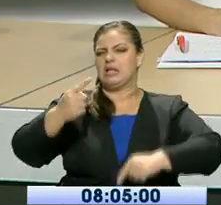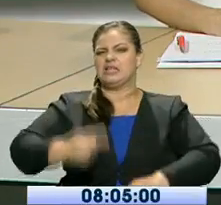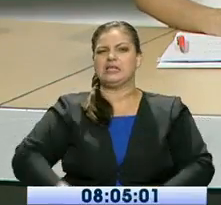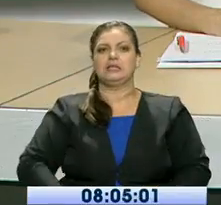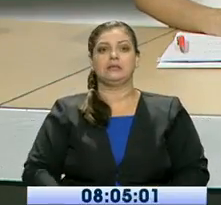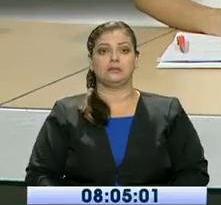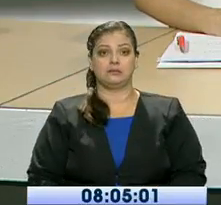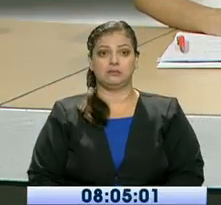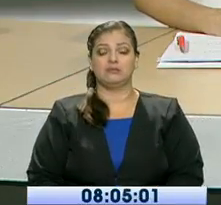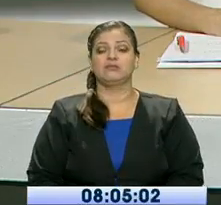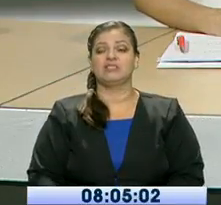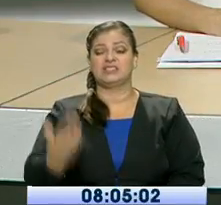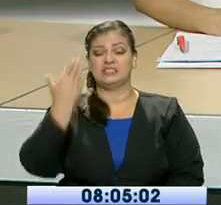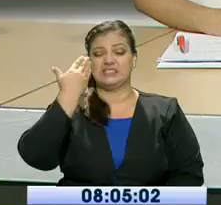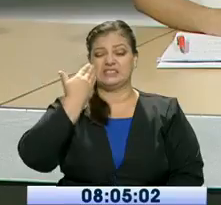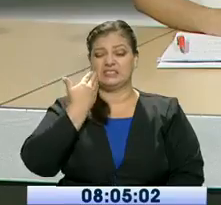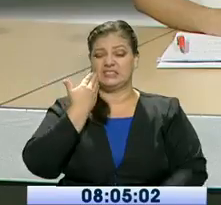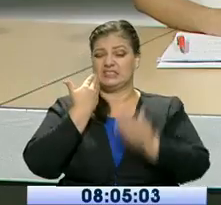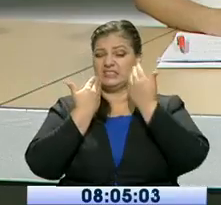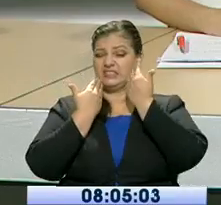La policía investiga este hecho.